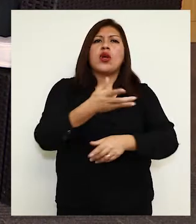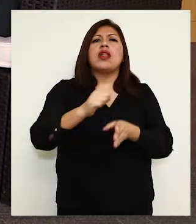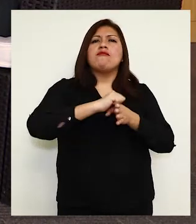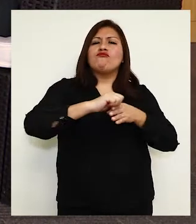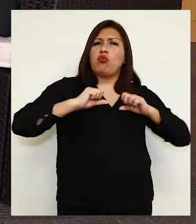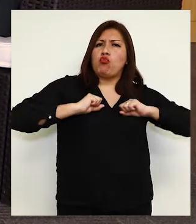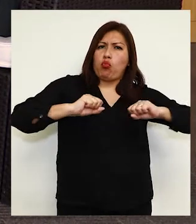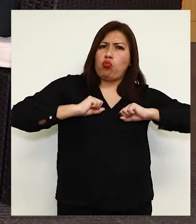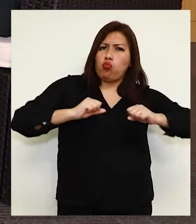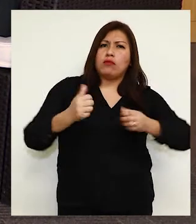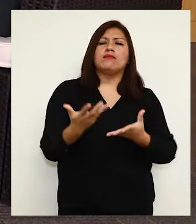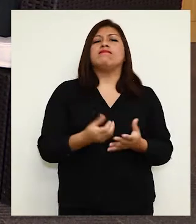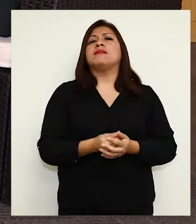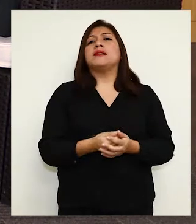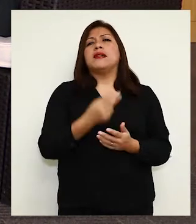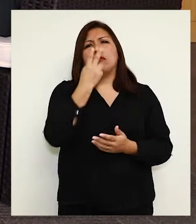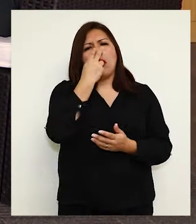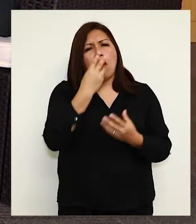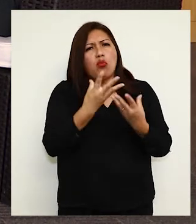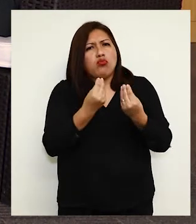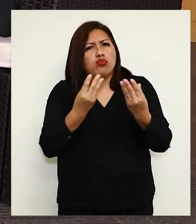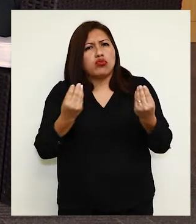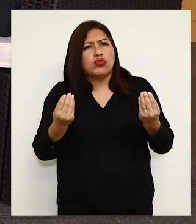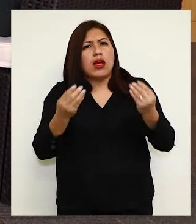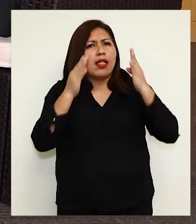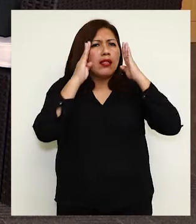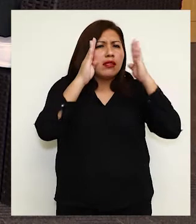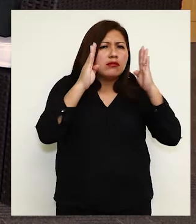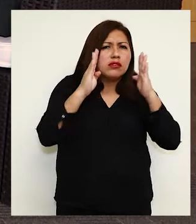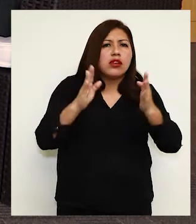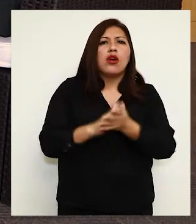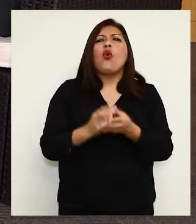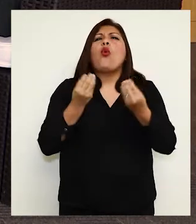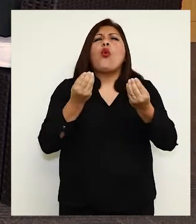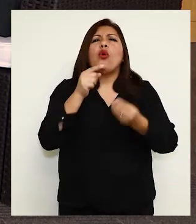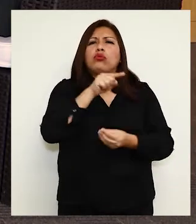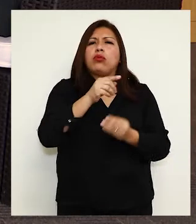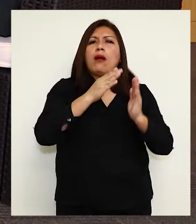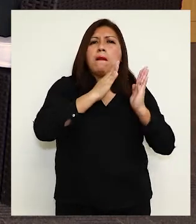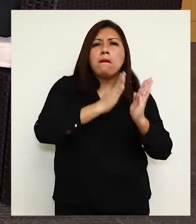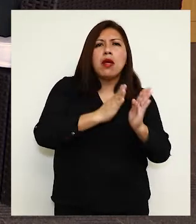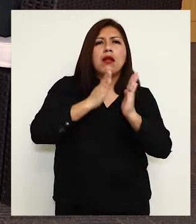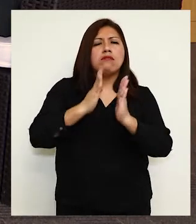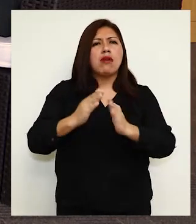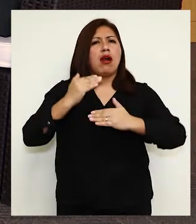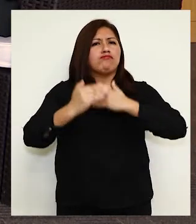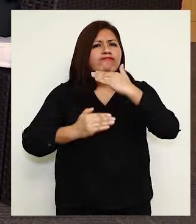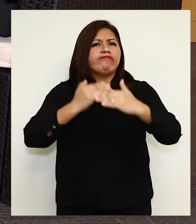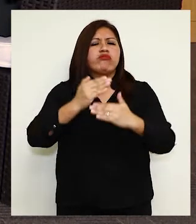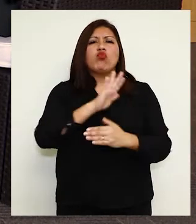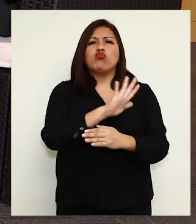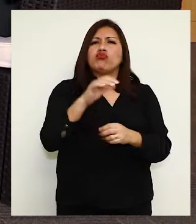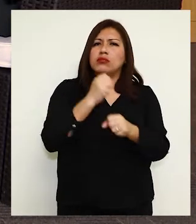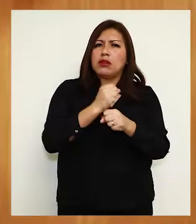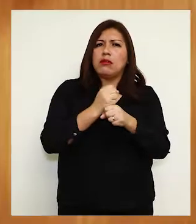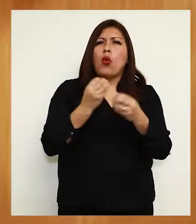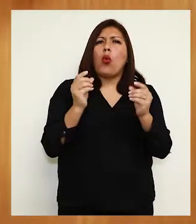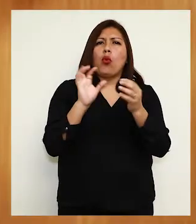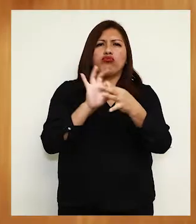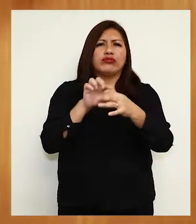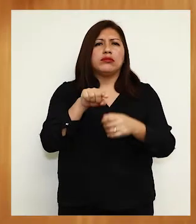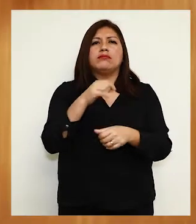atención. ¿Qué medidas adoptó básicamente el Instituto Nacional de Rehabilitación y cómo ha evolucionado la atención